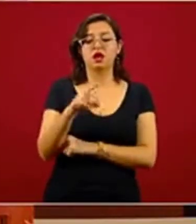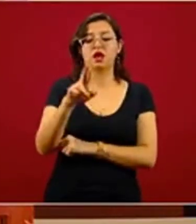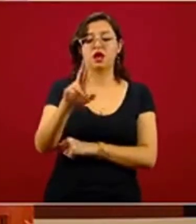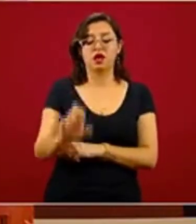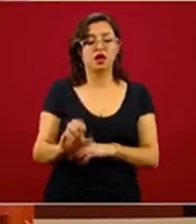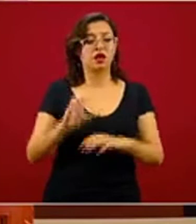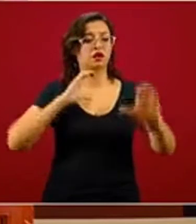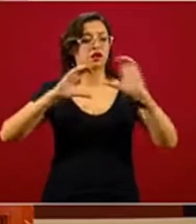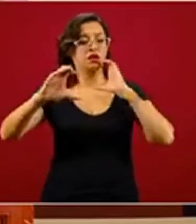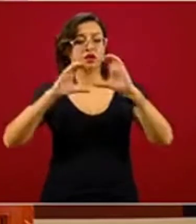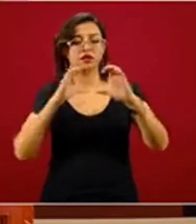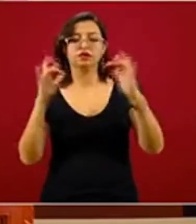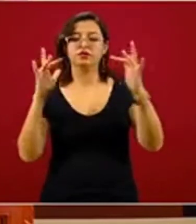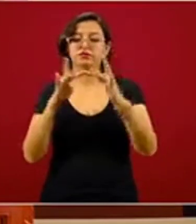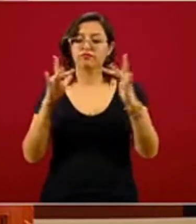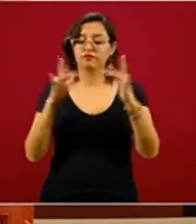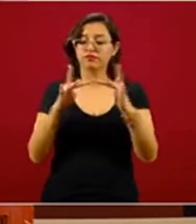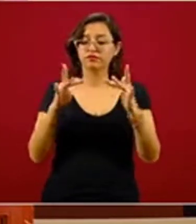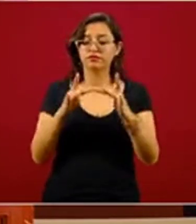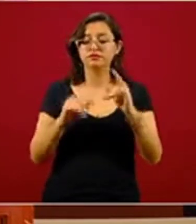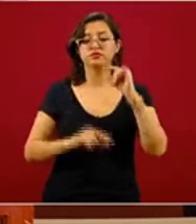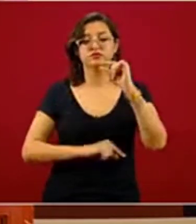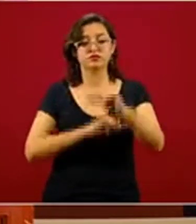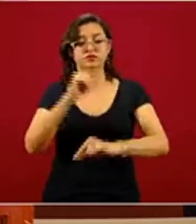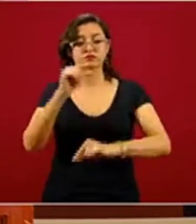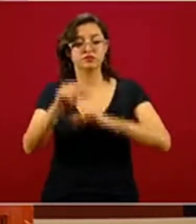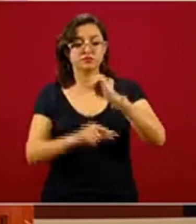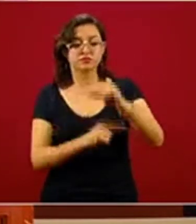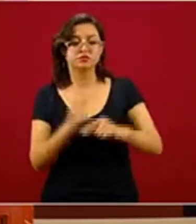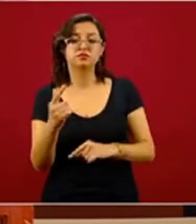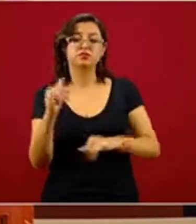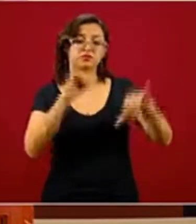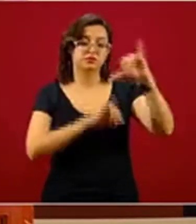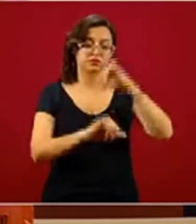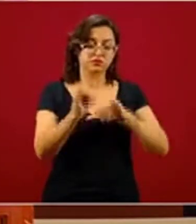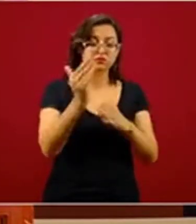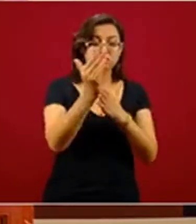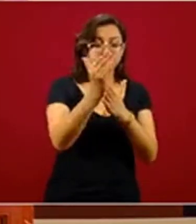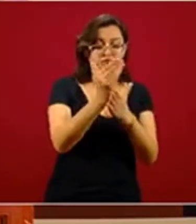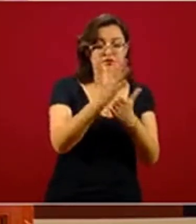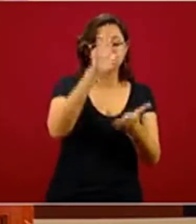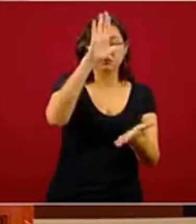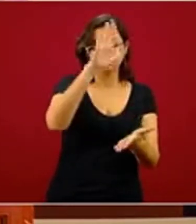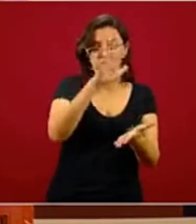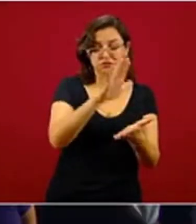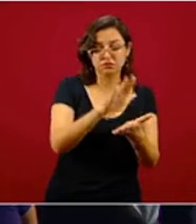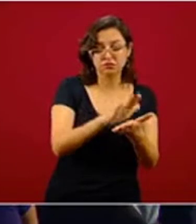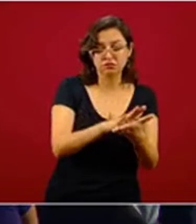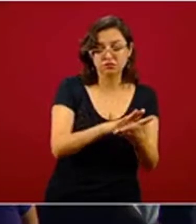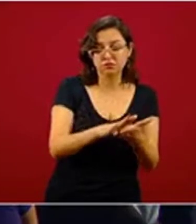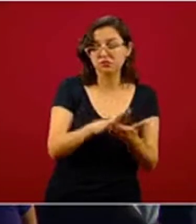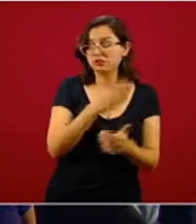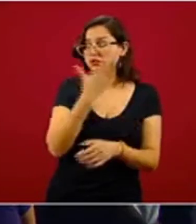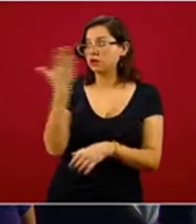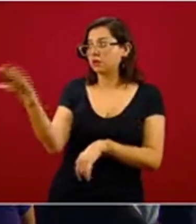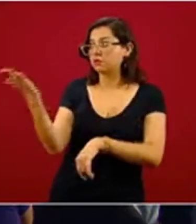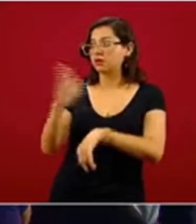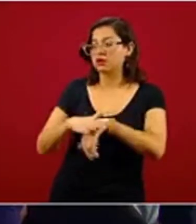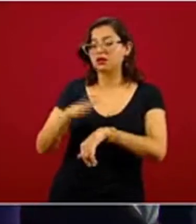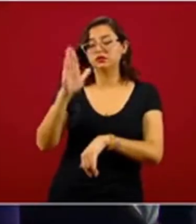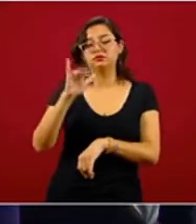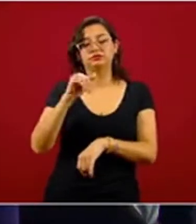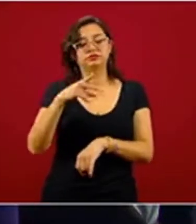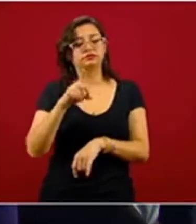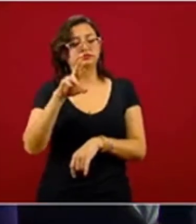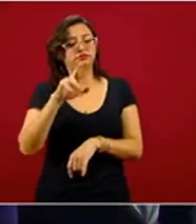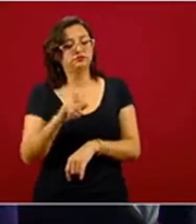comunicación permanente, y en la medida que va disminuyendo su stock de pruebas, solicita más, y el INDRE, dependiendo de la cantidad procesada, del